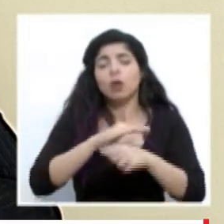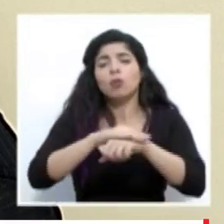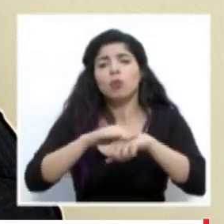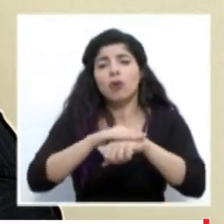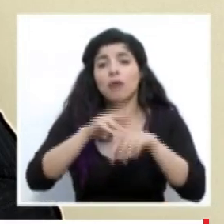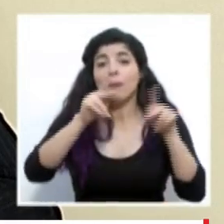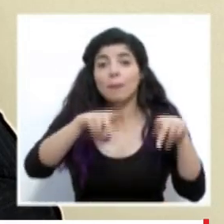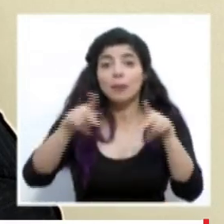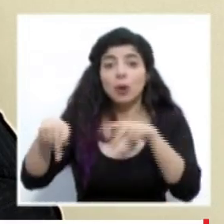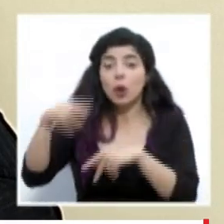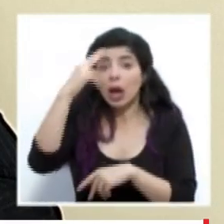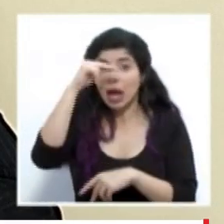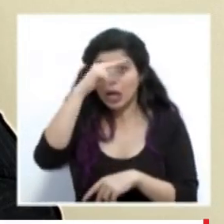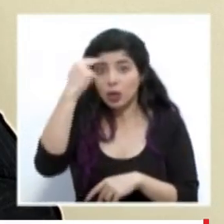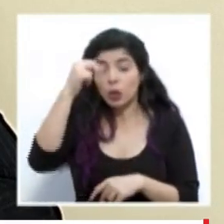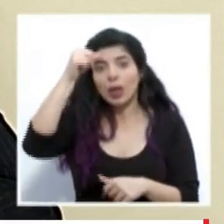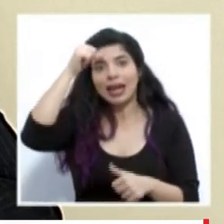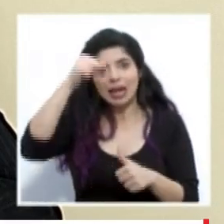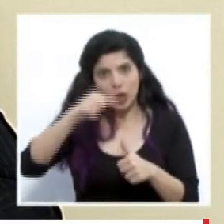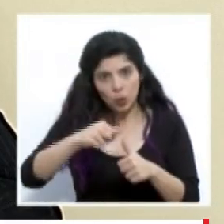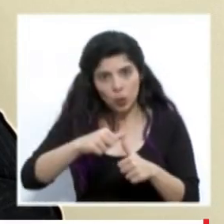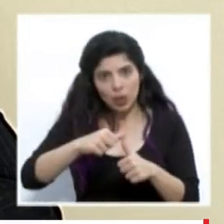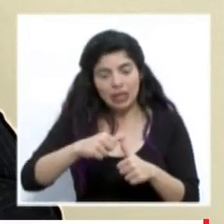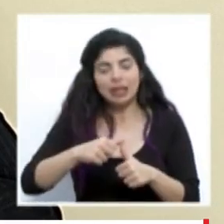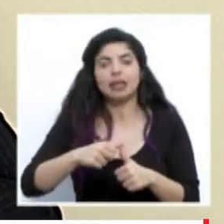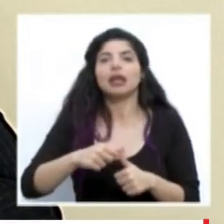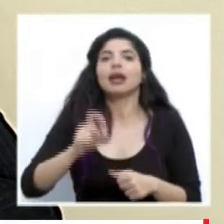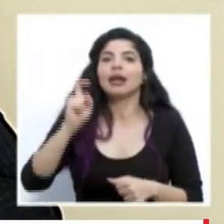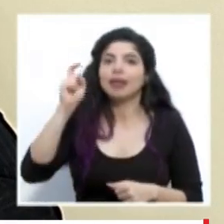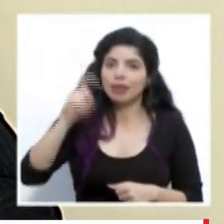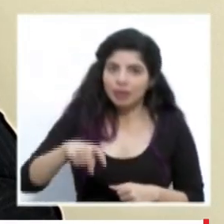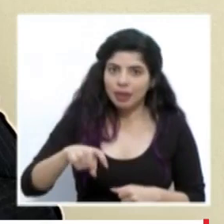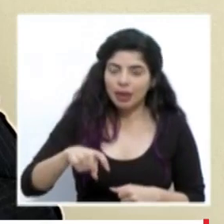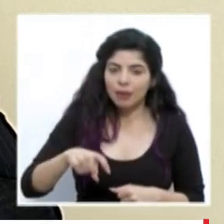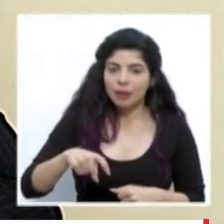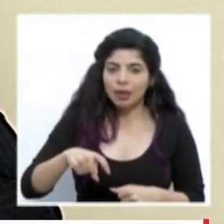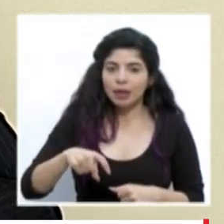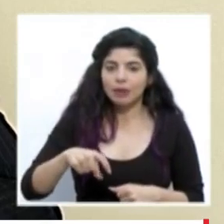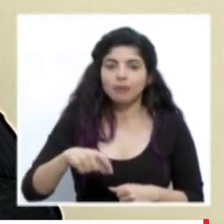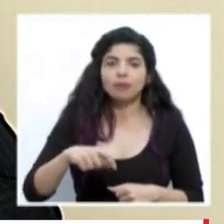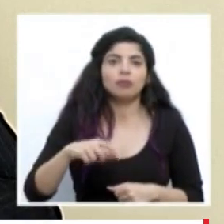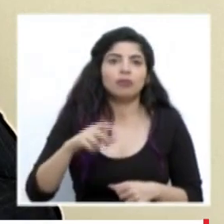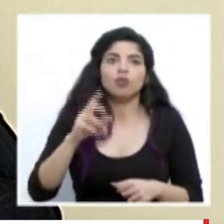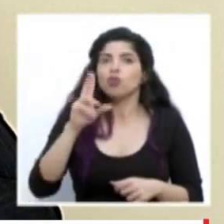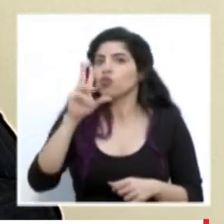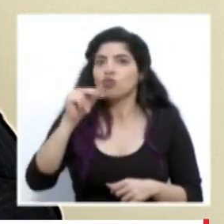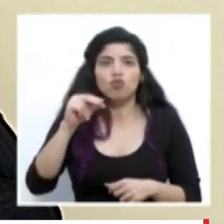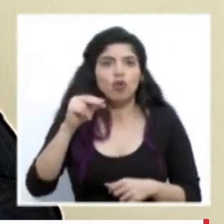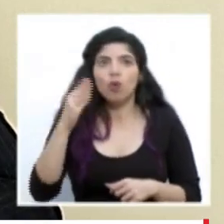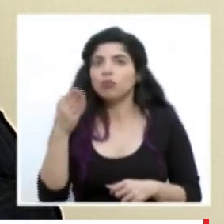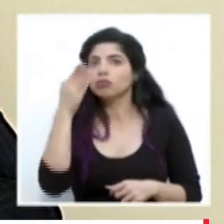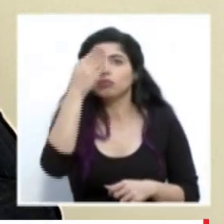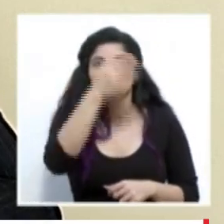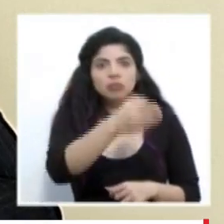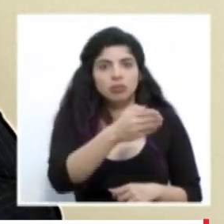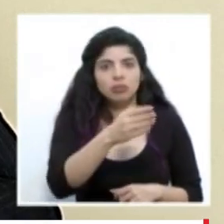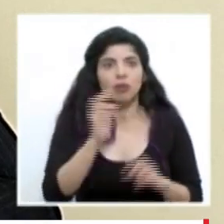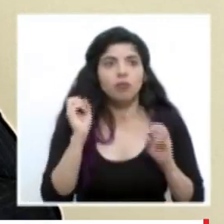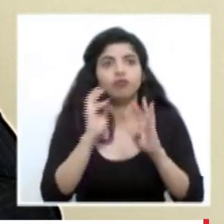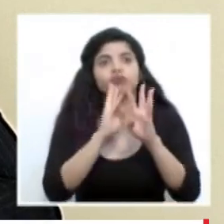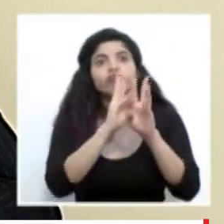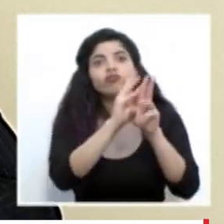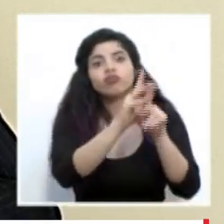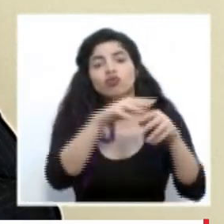católicos recordemos, o que se recuerde, que tienen que, o sea, no va a haber una romería presencial, sino que pueden seguir